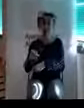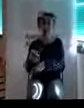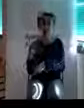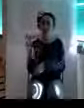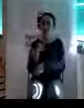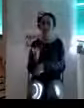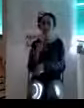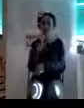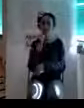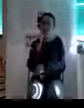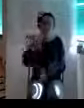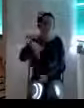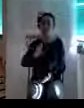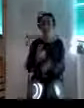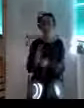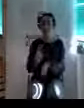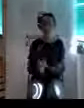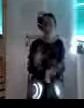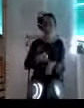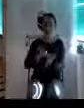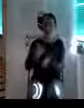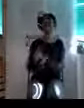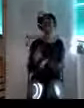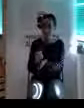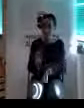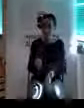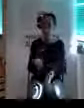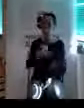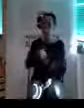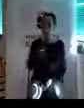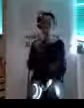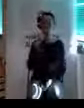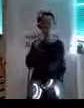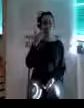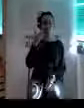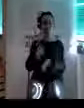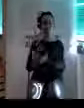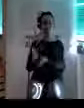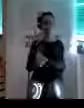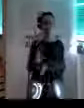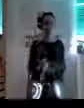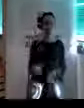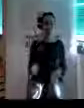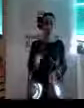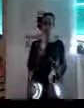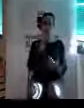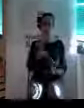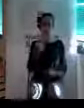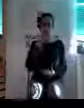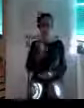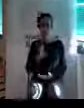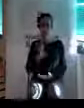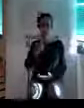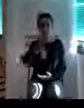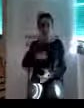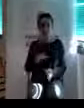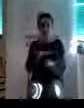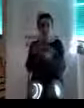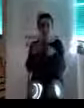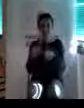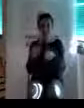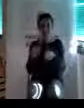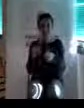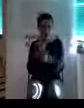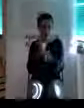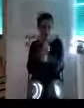qué es lo que nos ha dicho fue una parsimonia absoluta y no se merece que tienen un equipo de trabajo que el director mismo